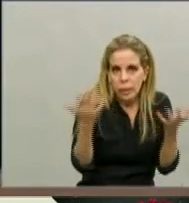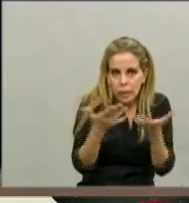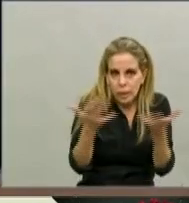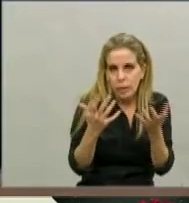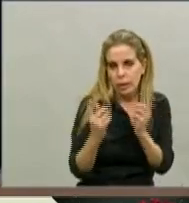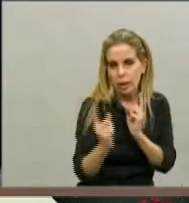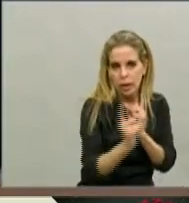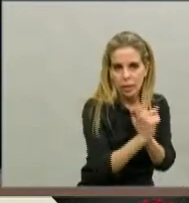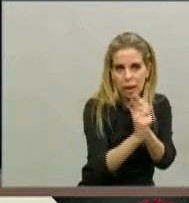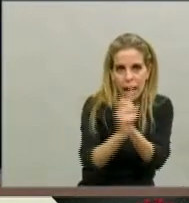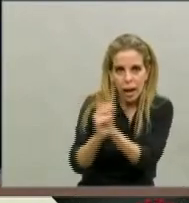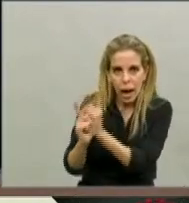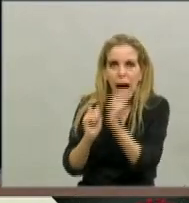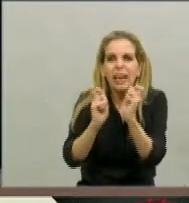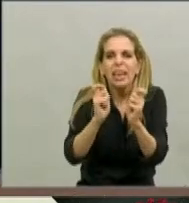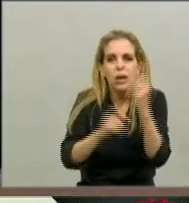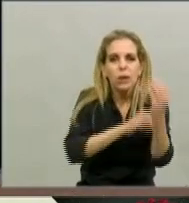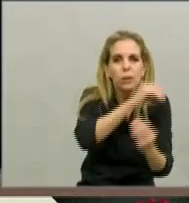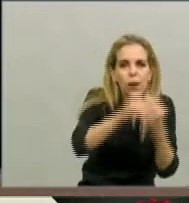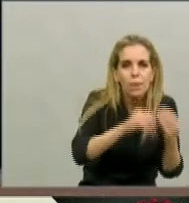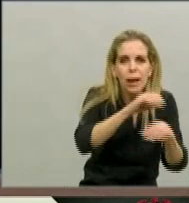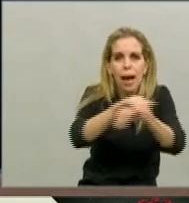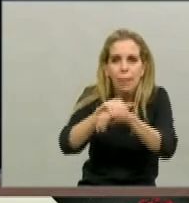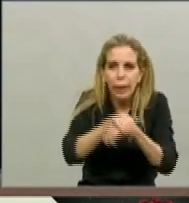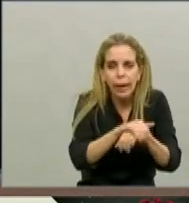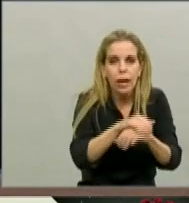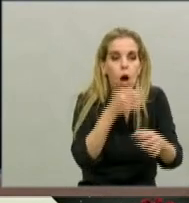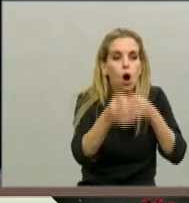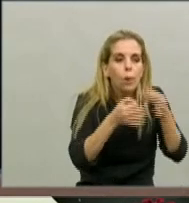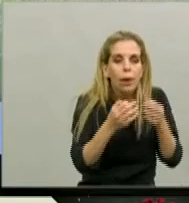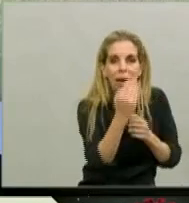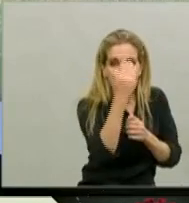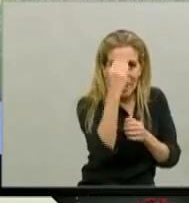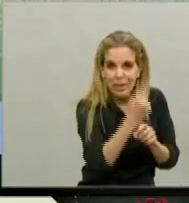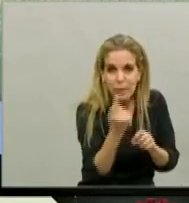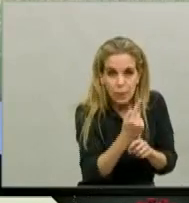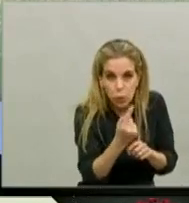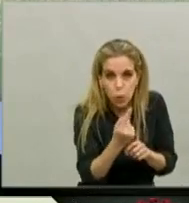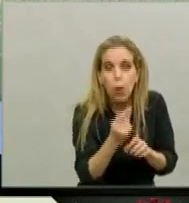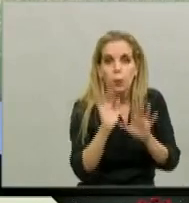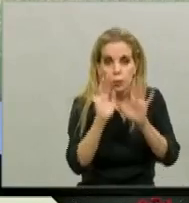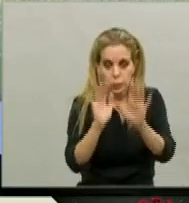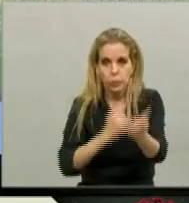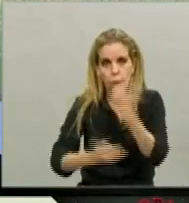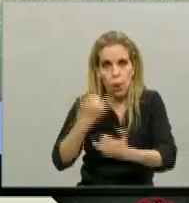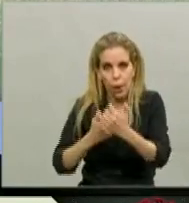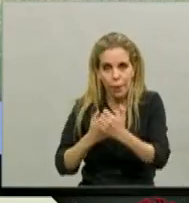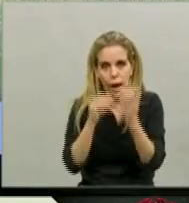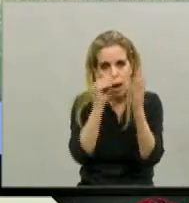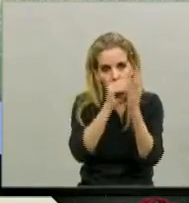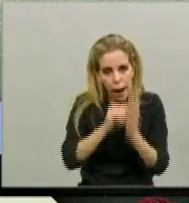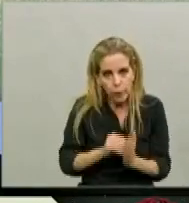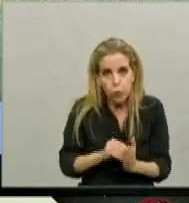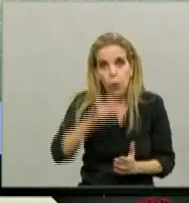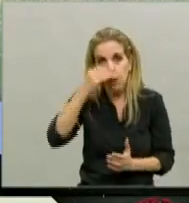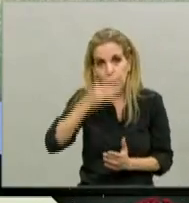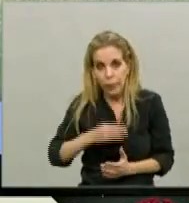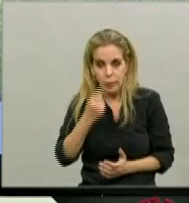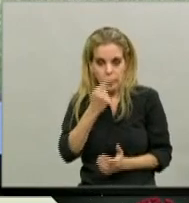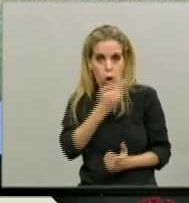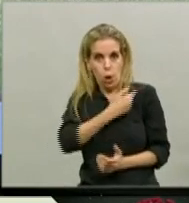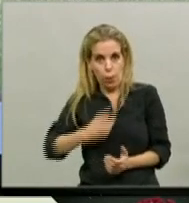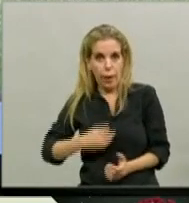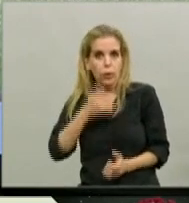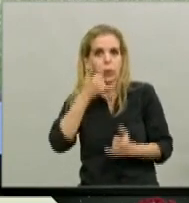menos de 2 metros de distancia durante más de 15 minutos. A partir de eso se lo llama por teléfono uno por uno a cada uno de los contactos